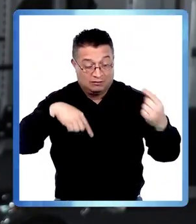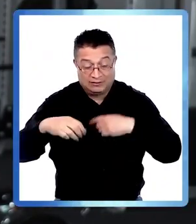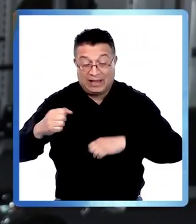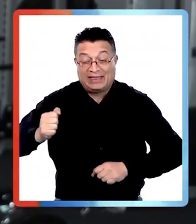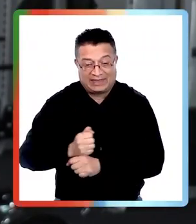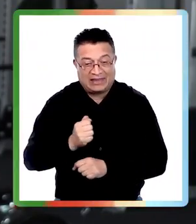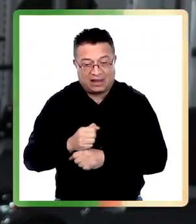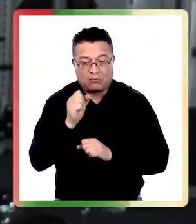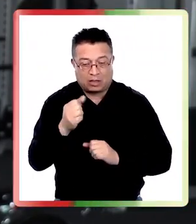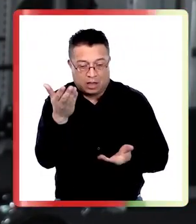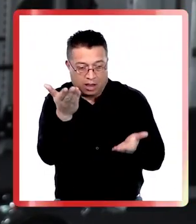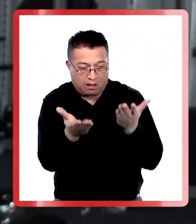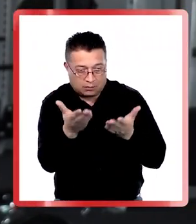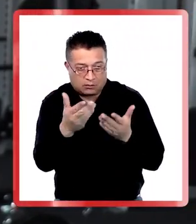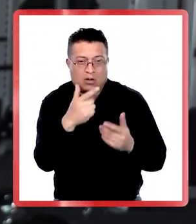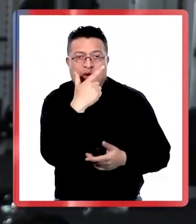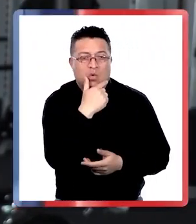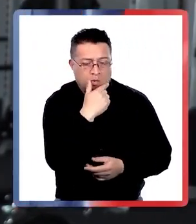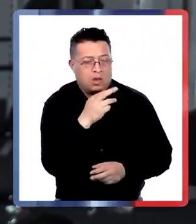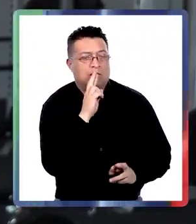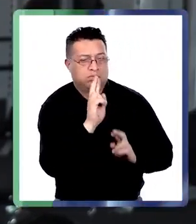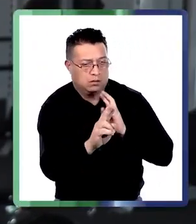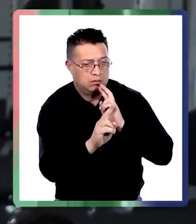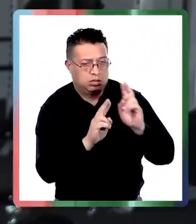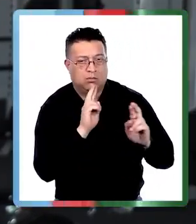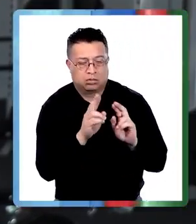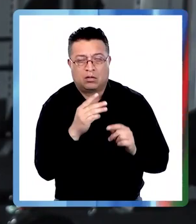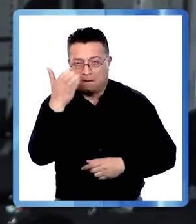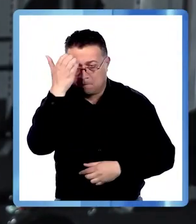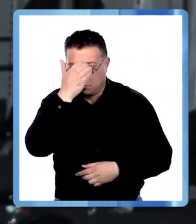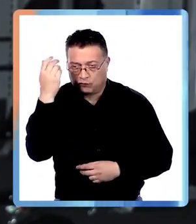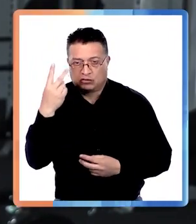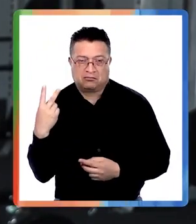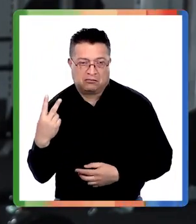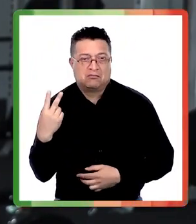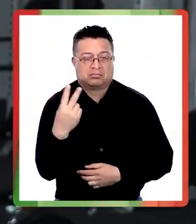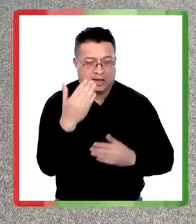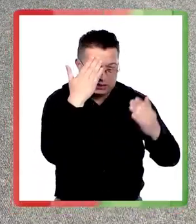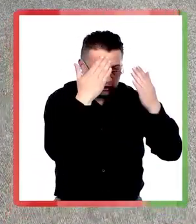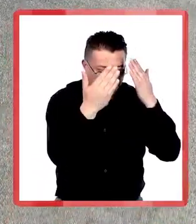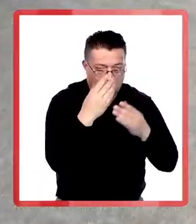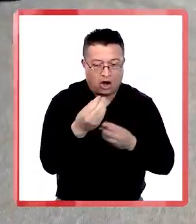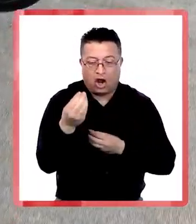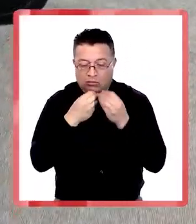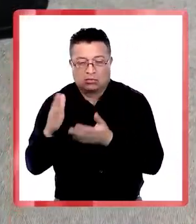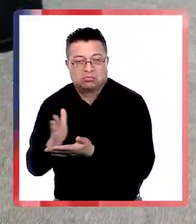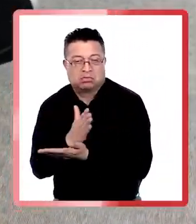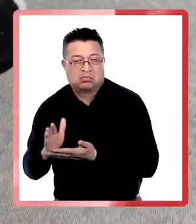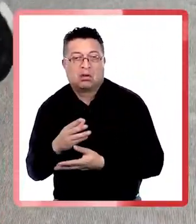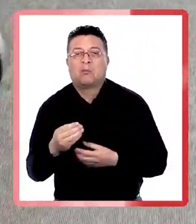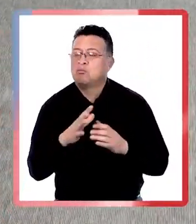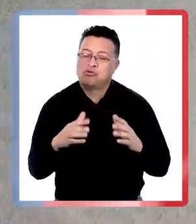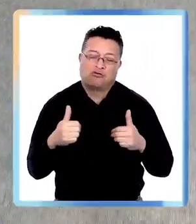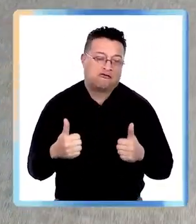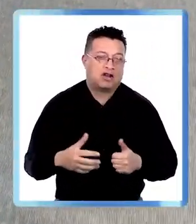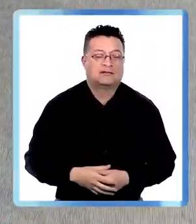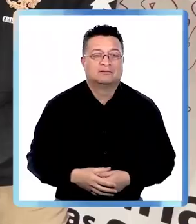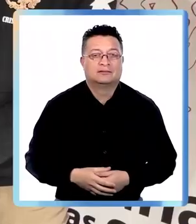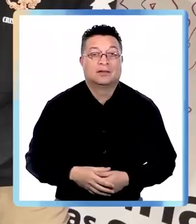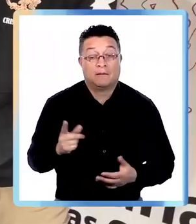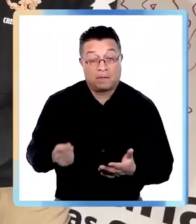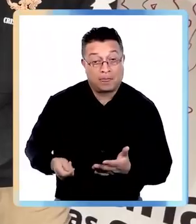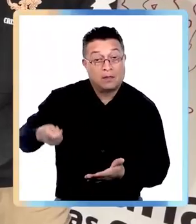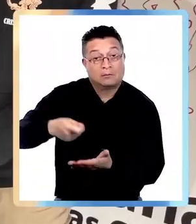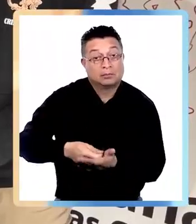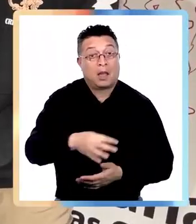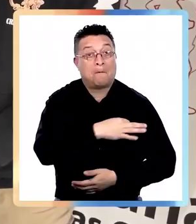sus dudas con ambos profesionales, en realidad, psicólogo y nutricionista, así que es muy bueno. La inversión del Ministerio de Salud para